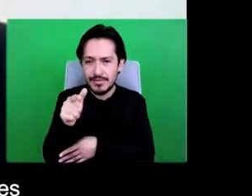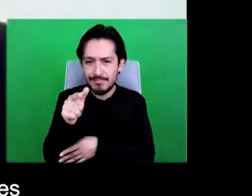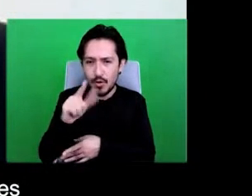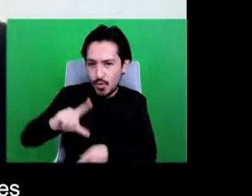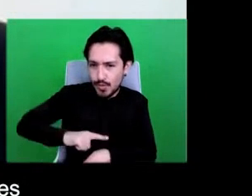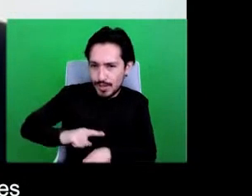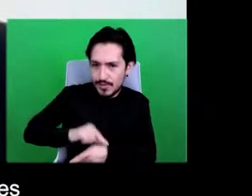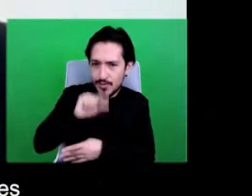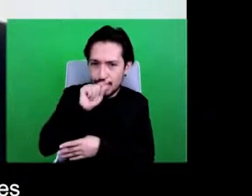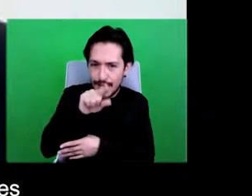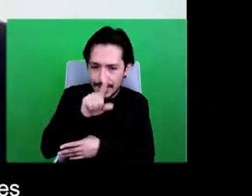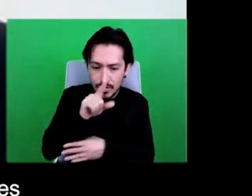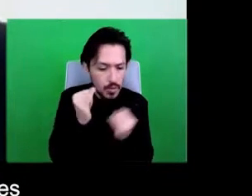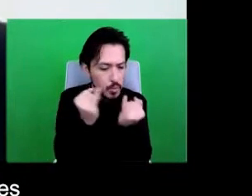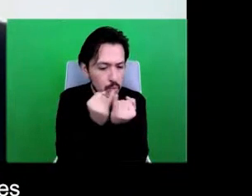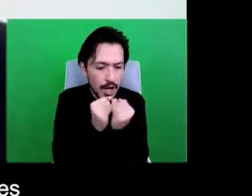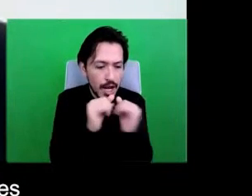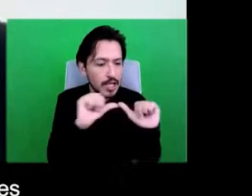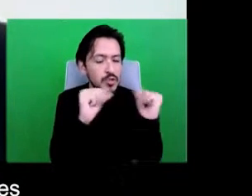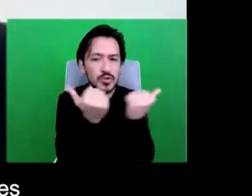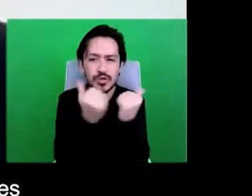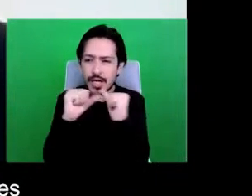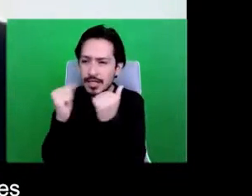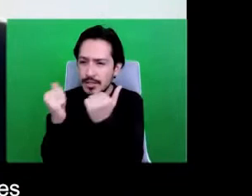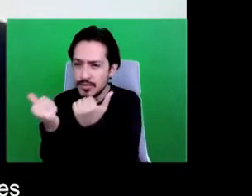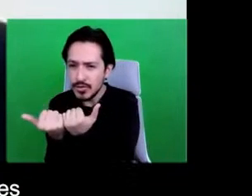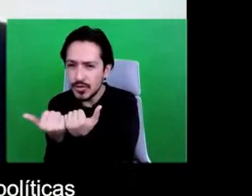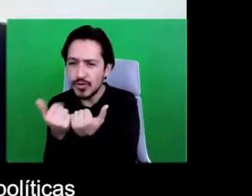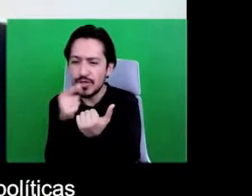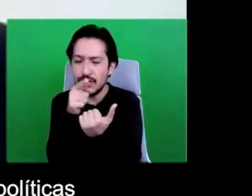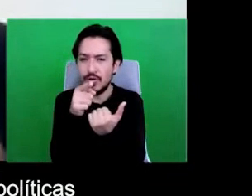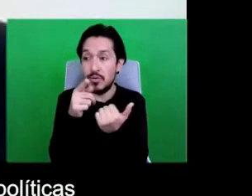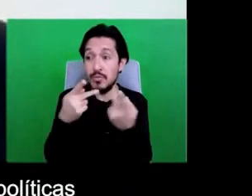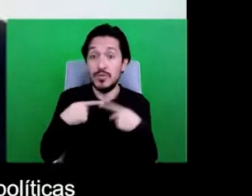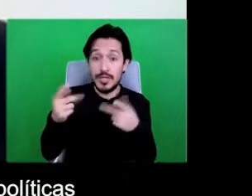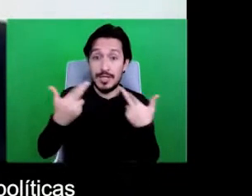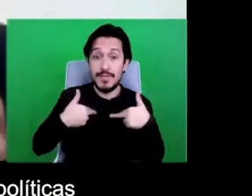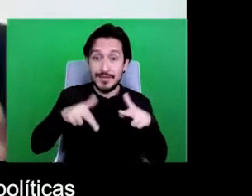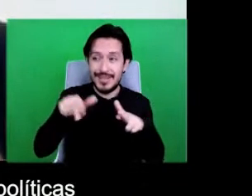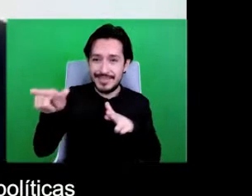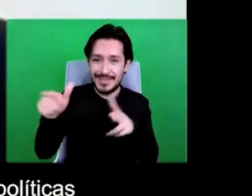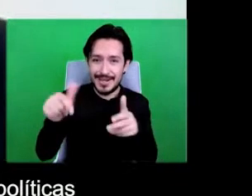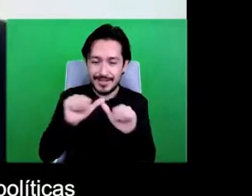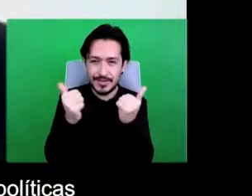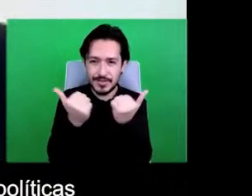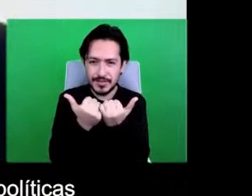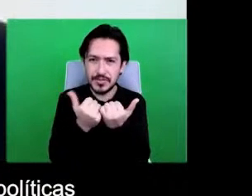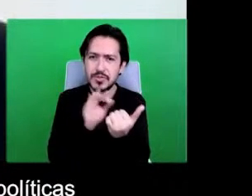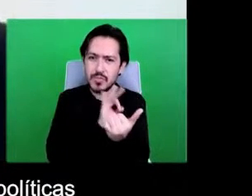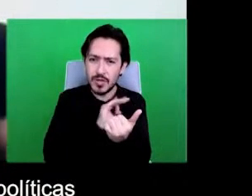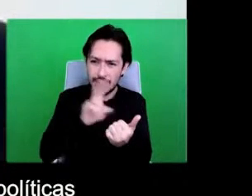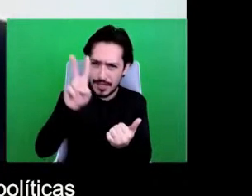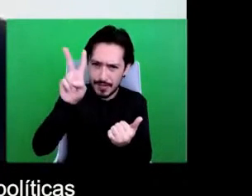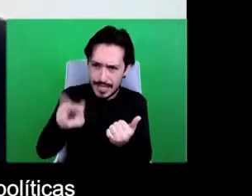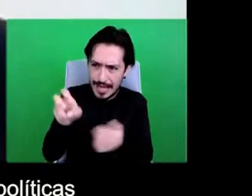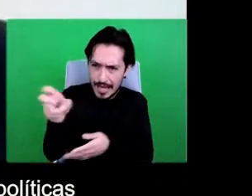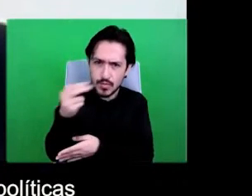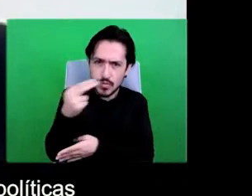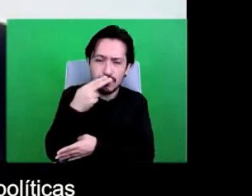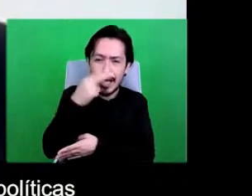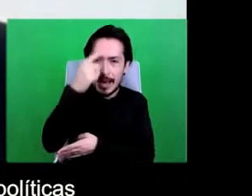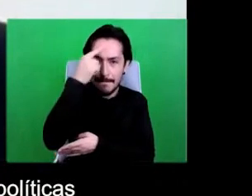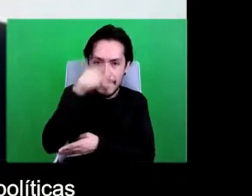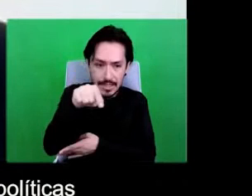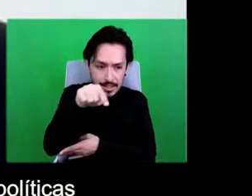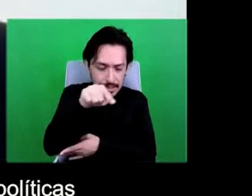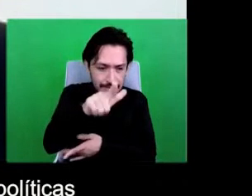las asociaciones y los representantes de los mismos que participaron para plasmar esto en proyectos ejecutables y en políticas